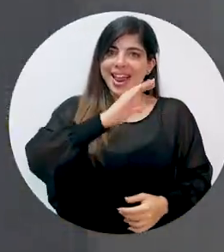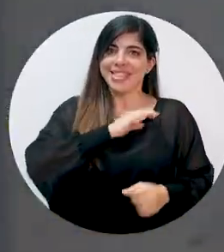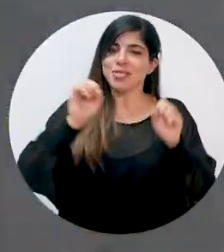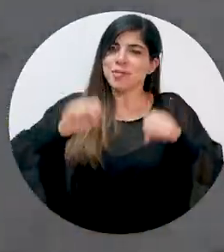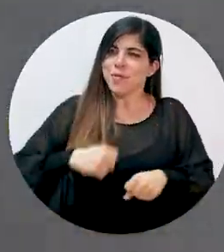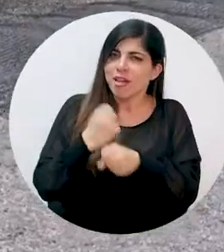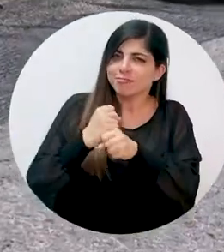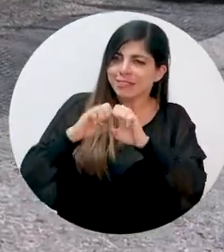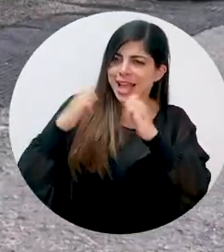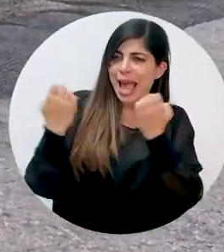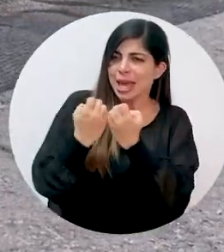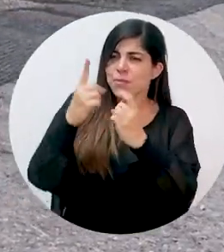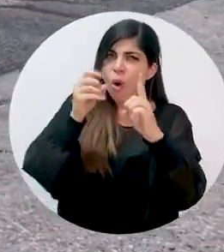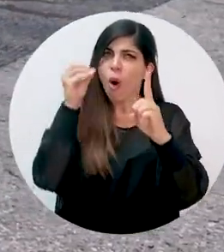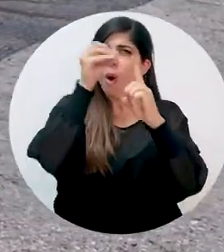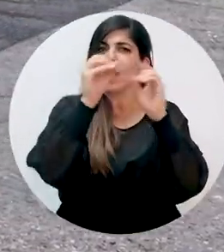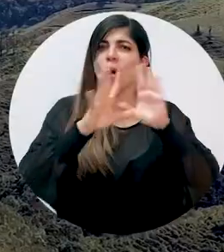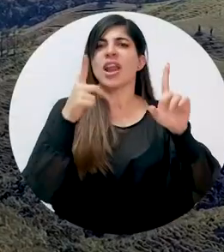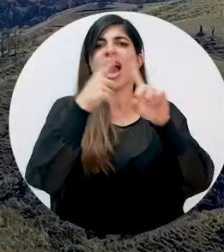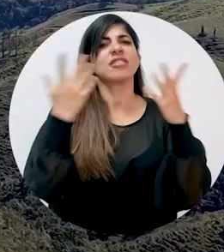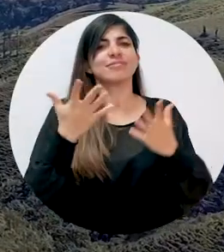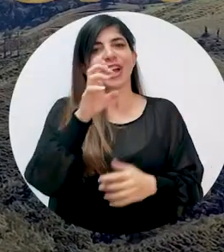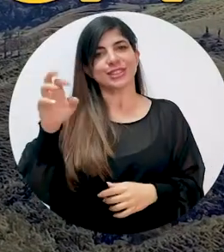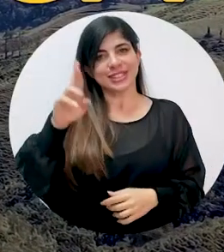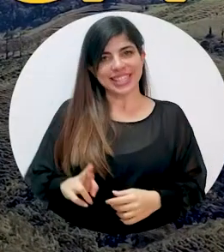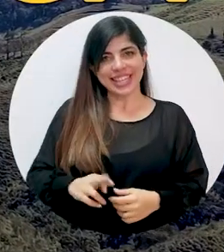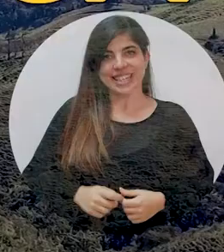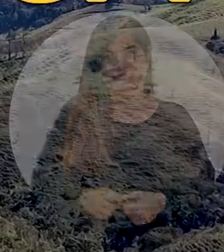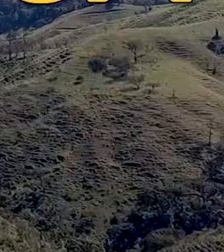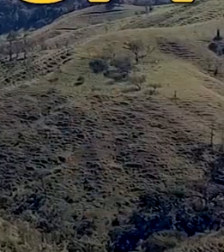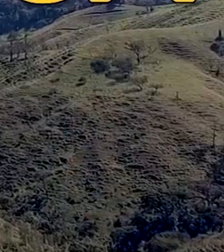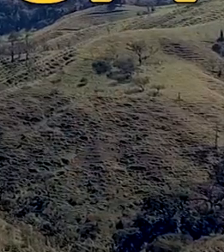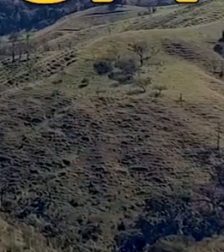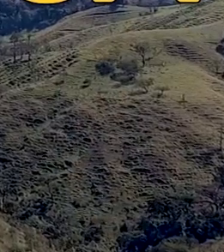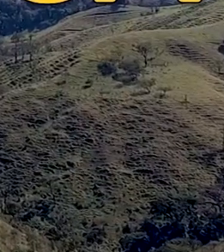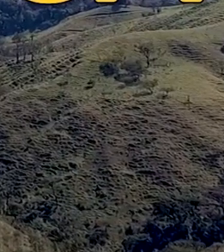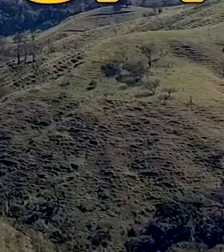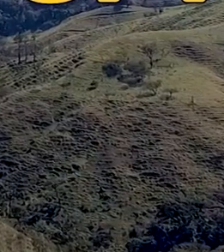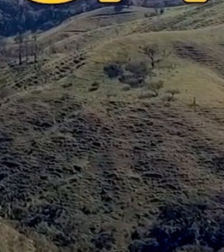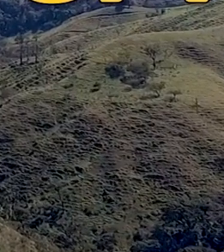pública eficiente y de calidad, capaces de trabajar en equipo con un objetivo claro: Costa Rica.